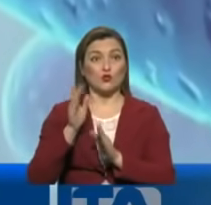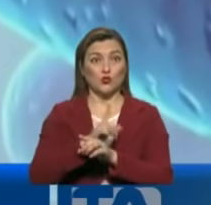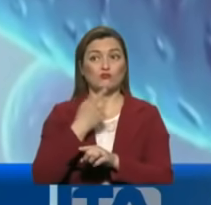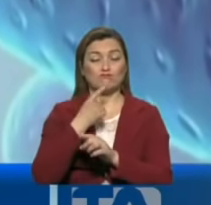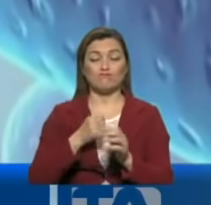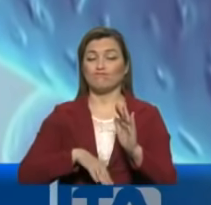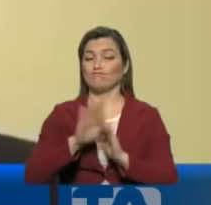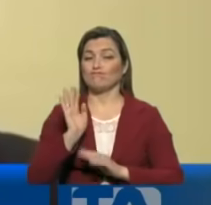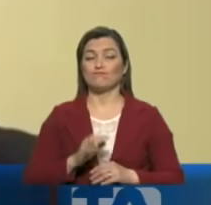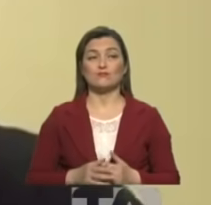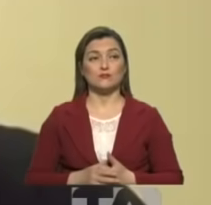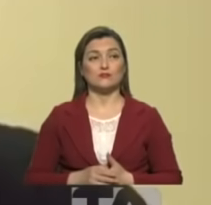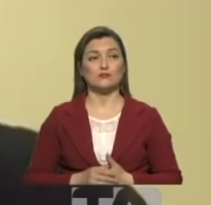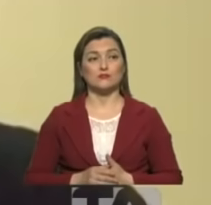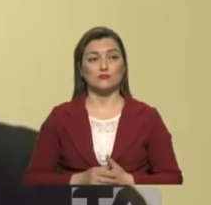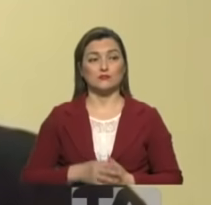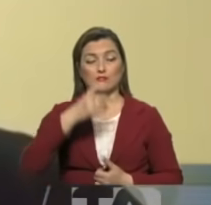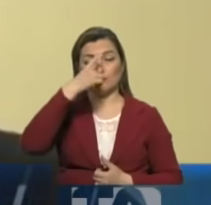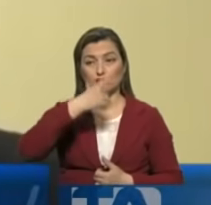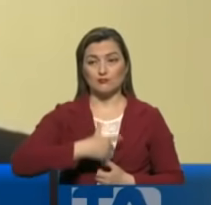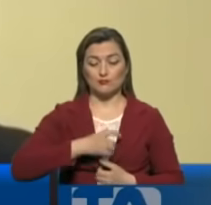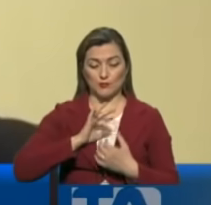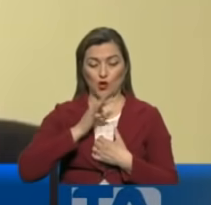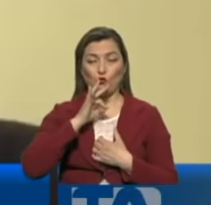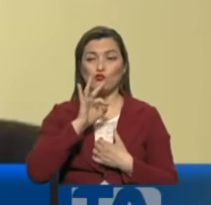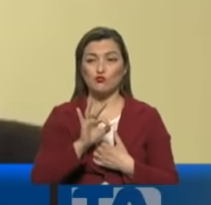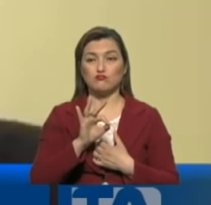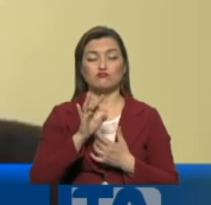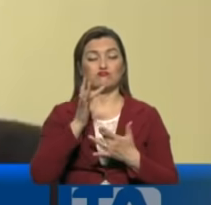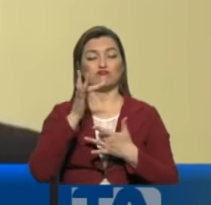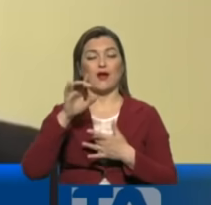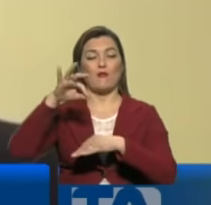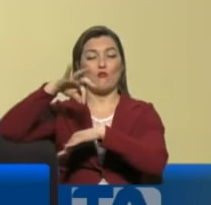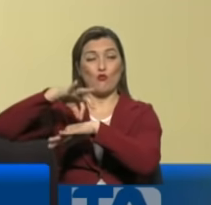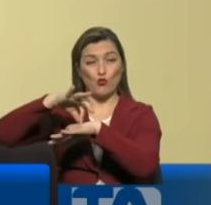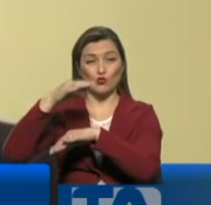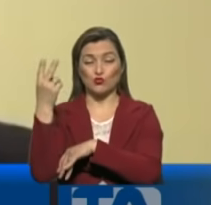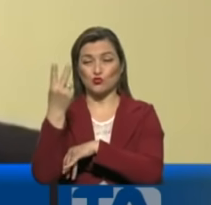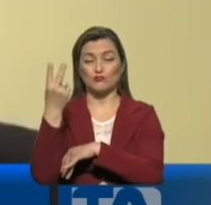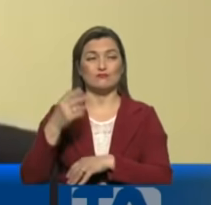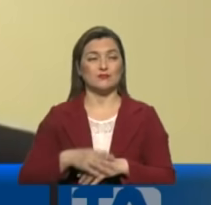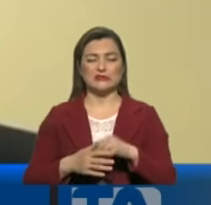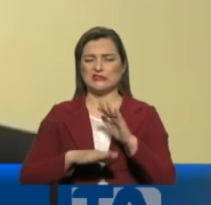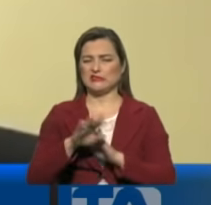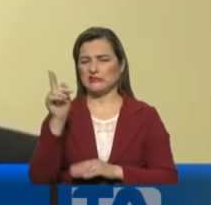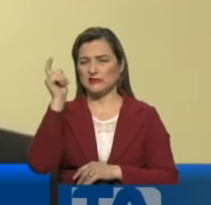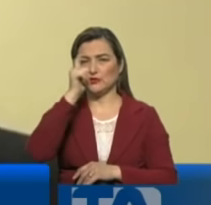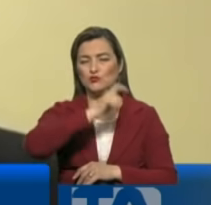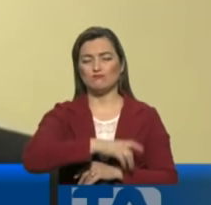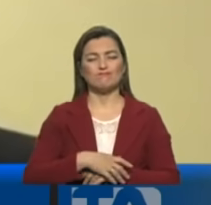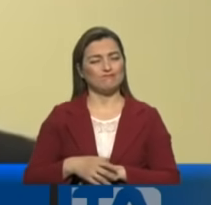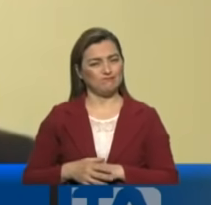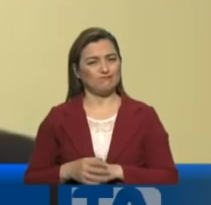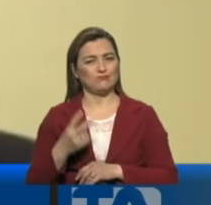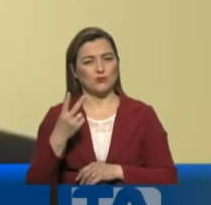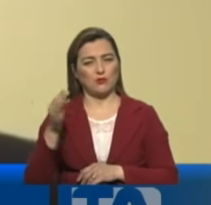especialistas, podría aumentar. Los pacientes que tuvieron coronavirus y también tuvieron dengue tuvieron más complicaciones, porque obviamente tienen